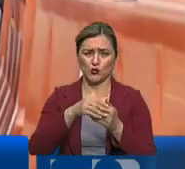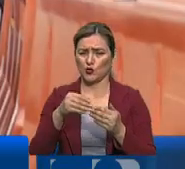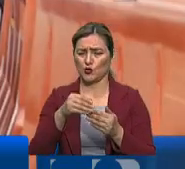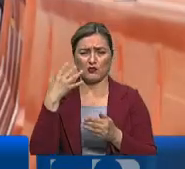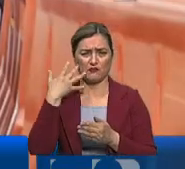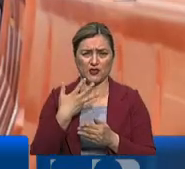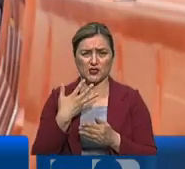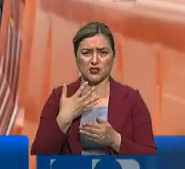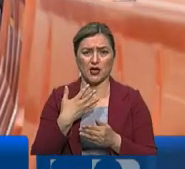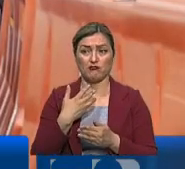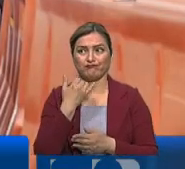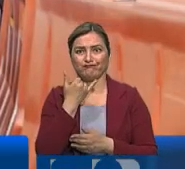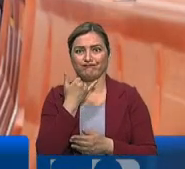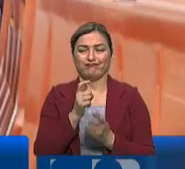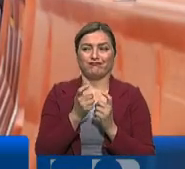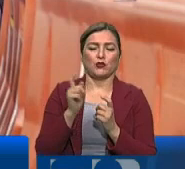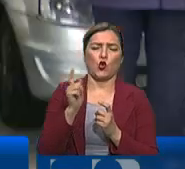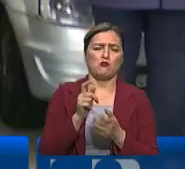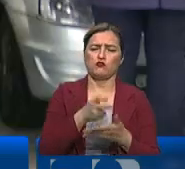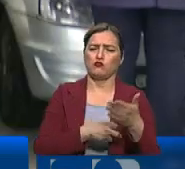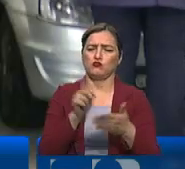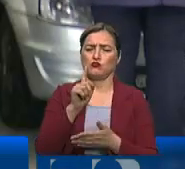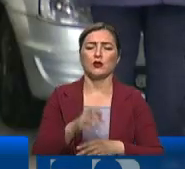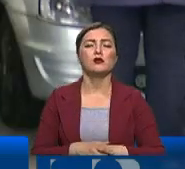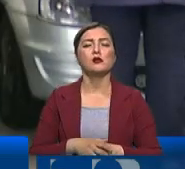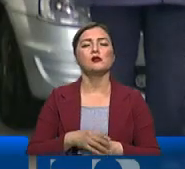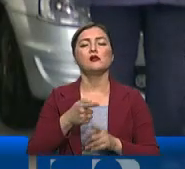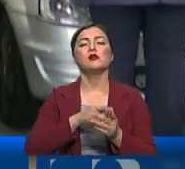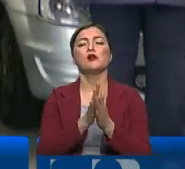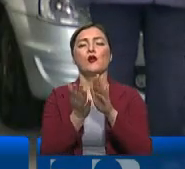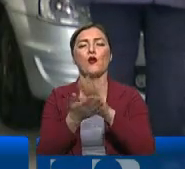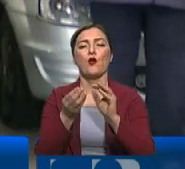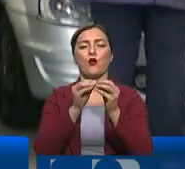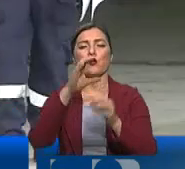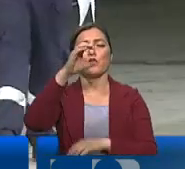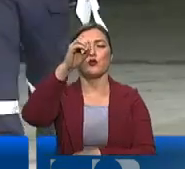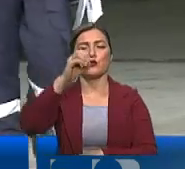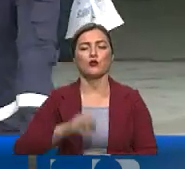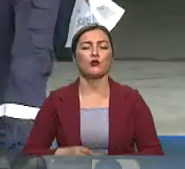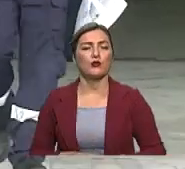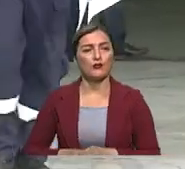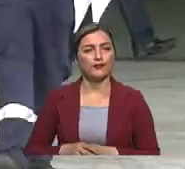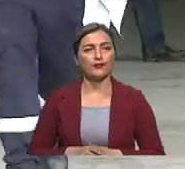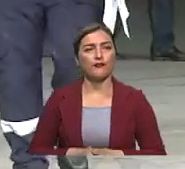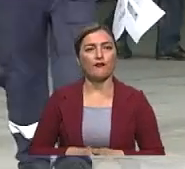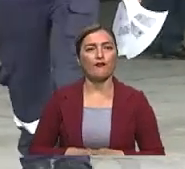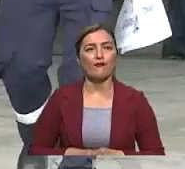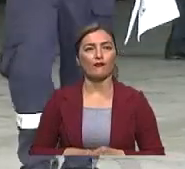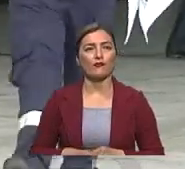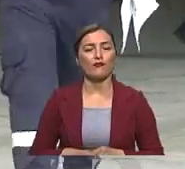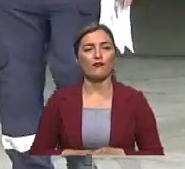por calendarización. Este mes de noviembre la matriculación corresponde a los vehículos terminados en 0. En Quito, Natalie